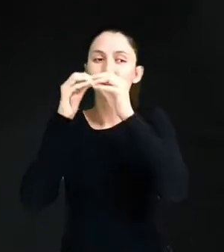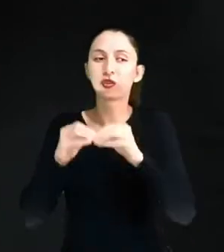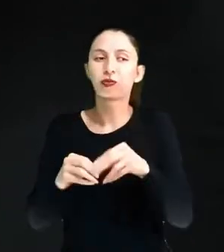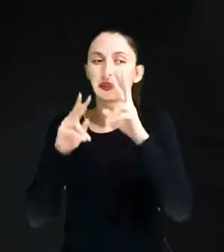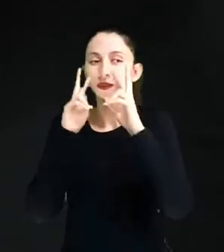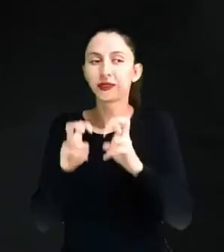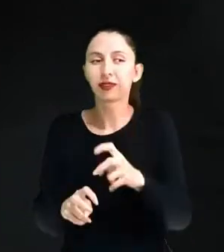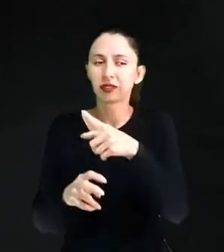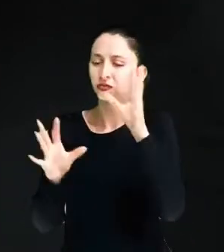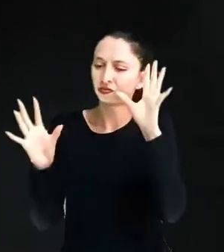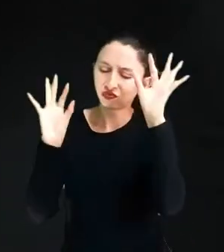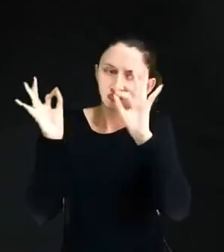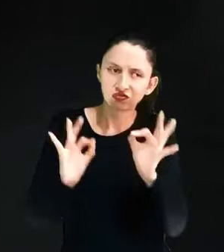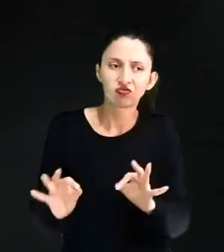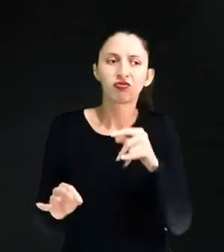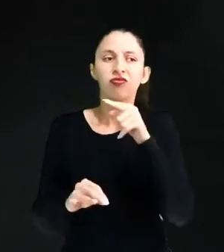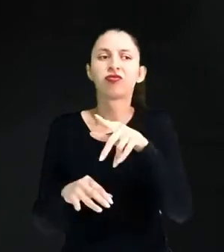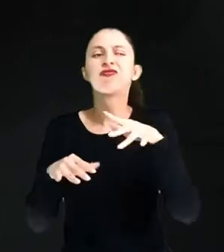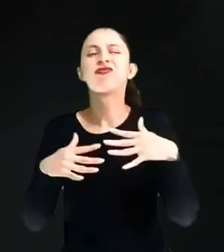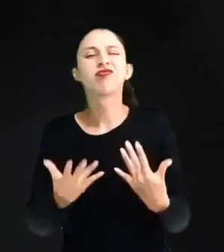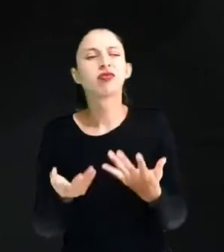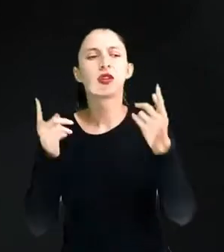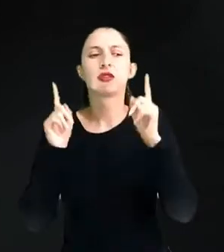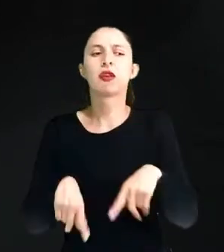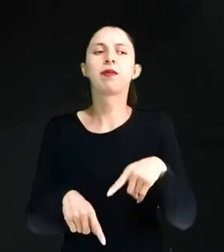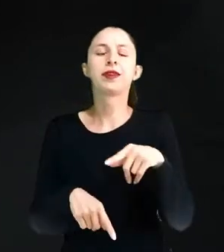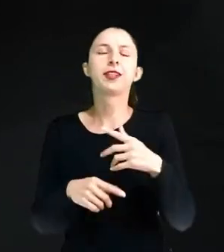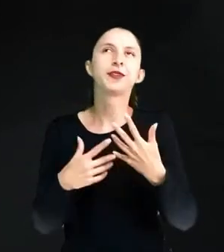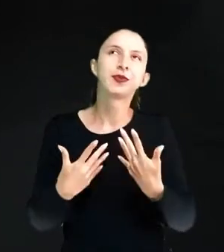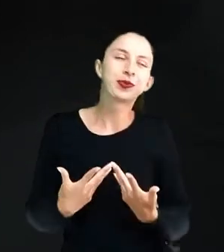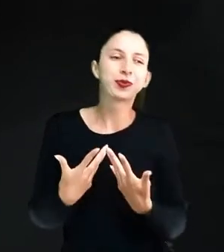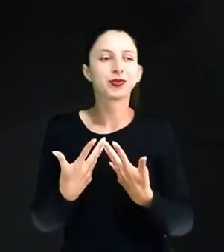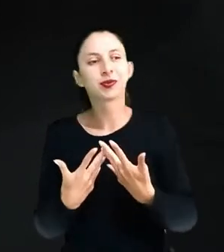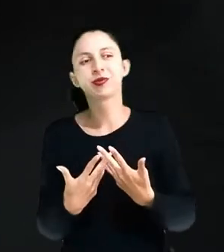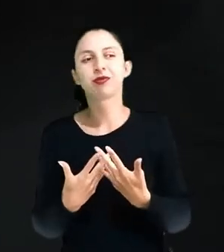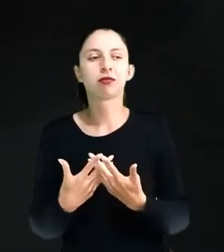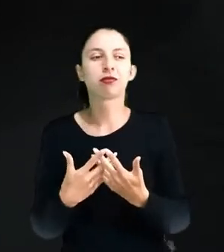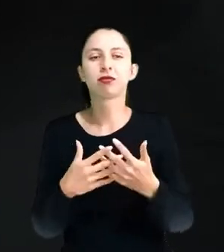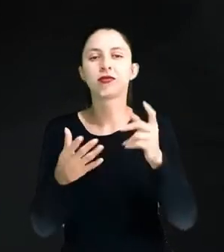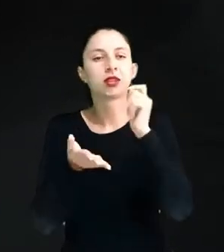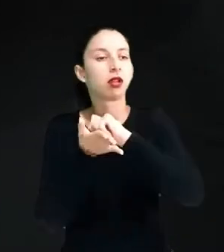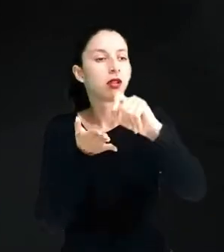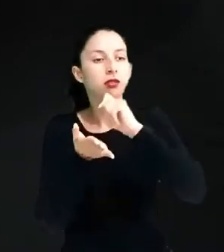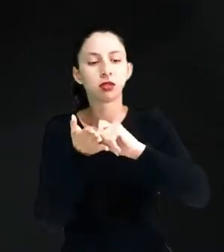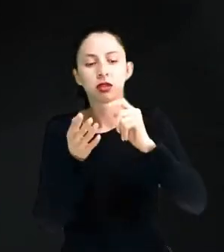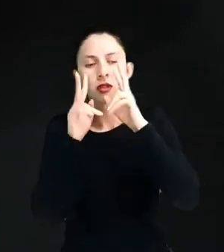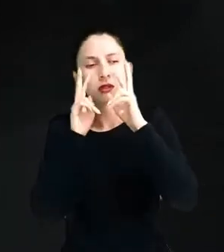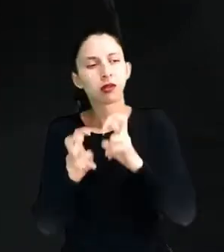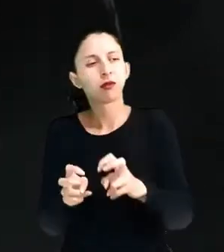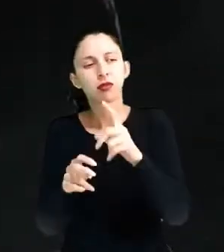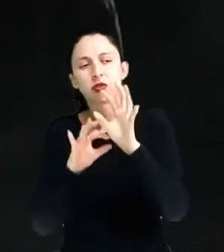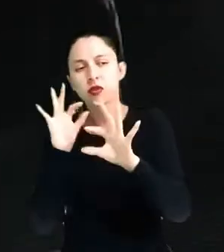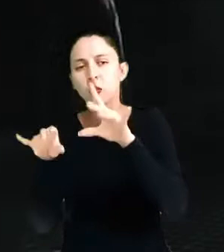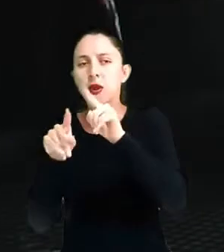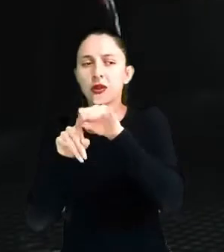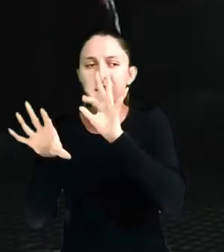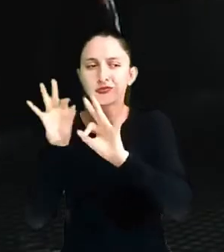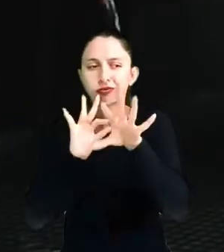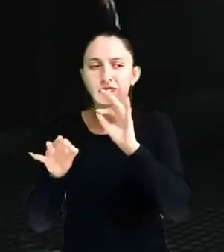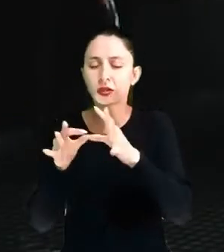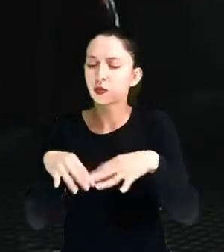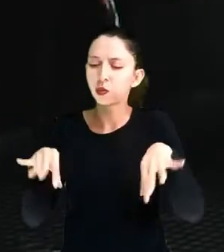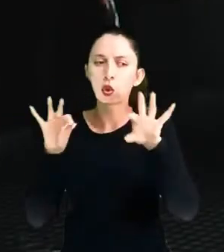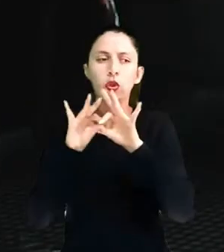estilo, le va imprimiendo como toda esa, esos, resaltando esos aspectos más importantes y así poco a